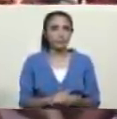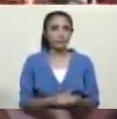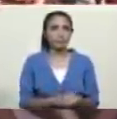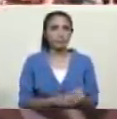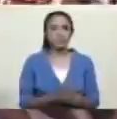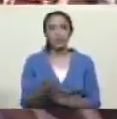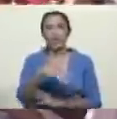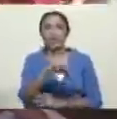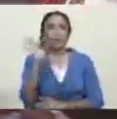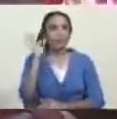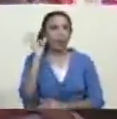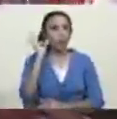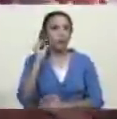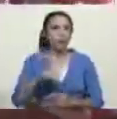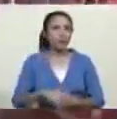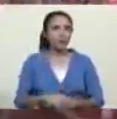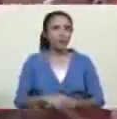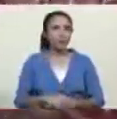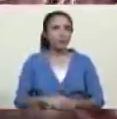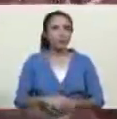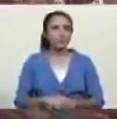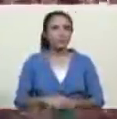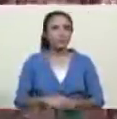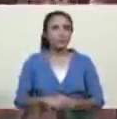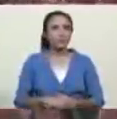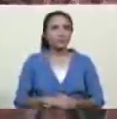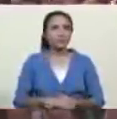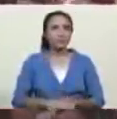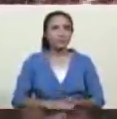¿Dónde están las mujeres de Portuguesa?